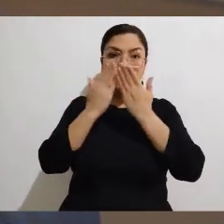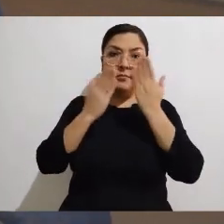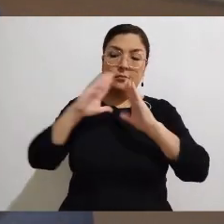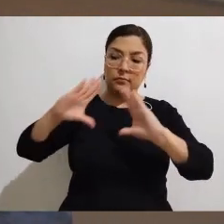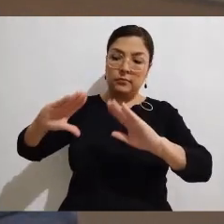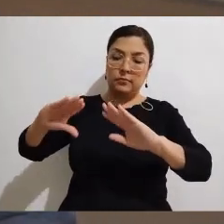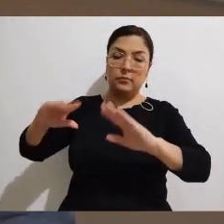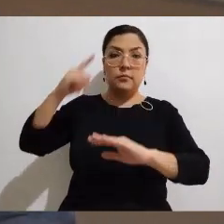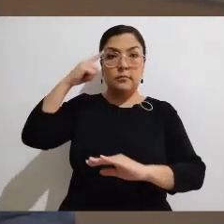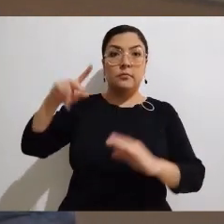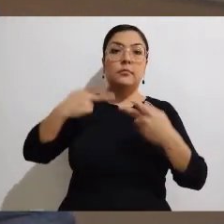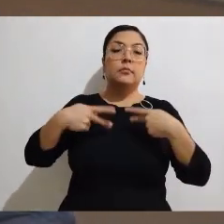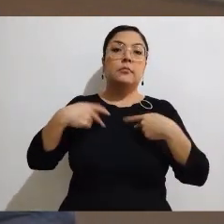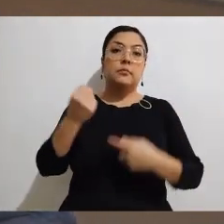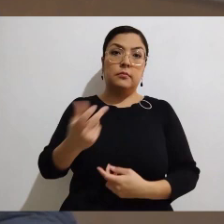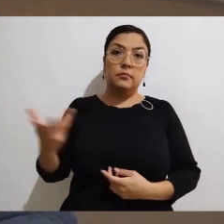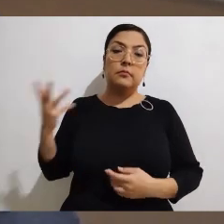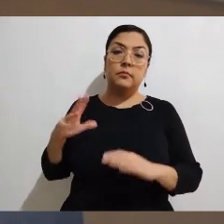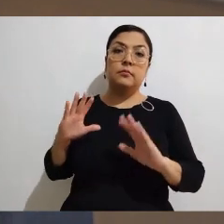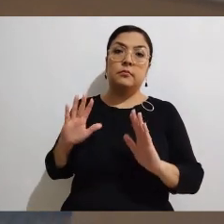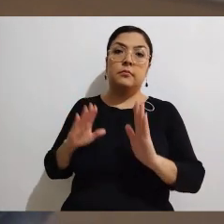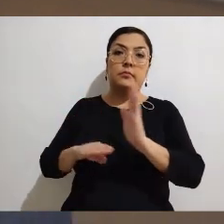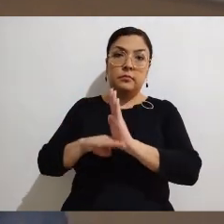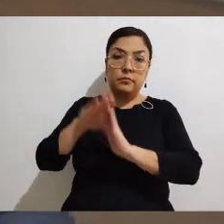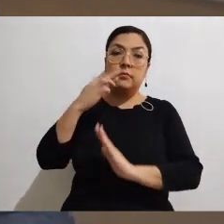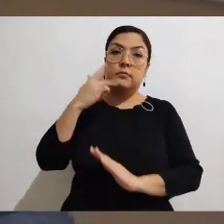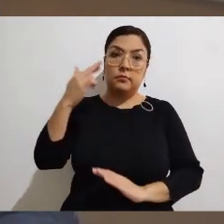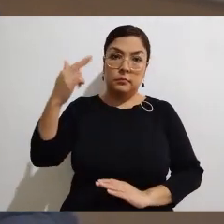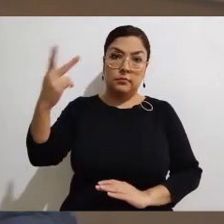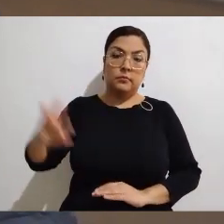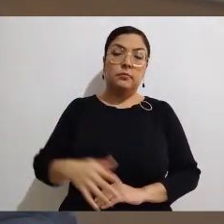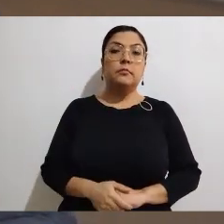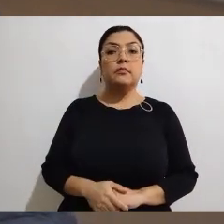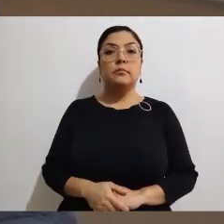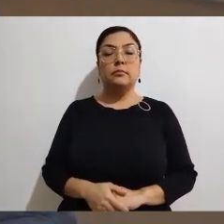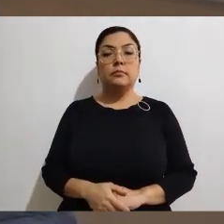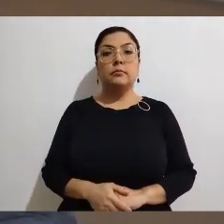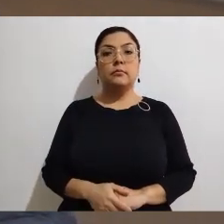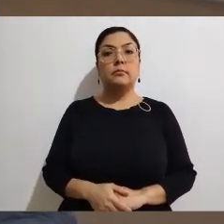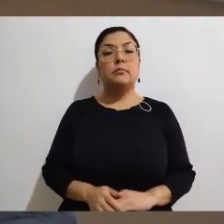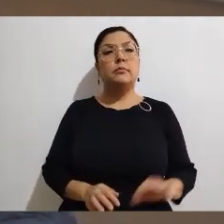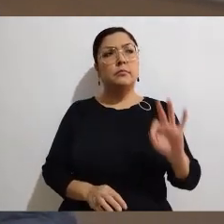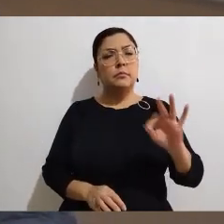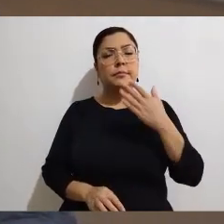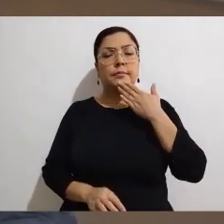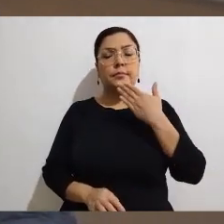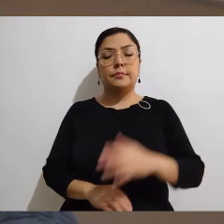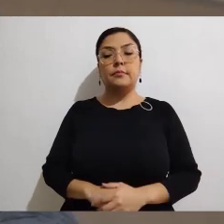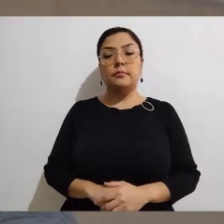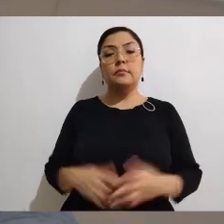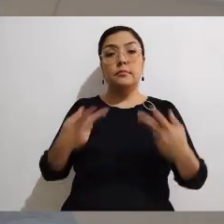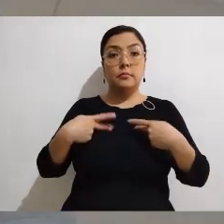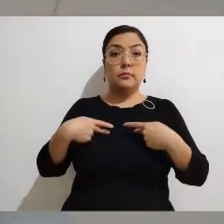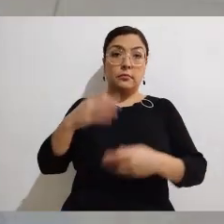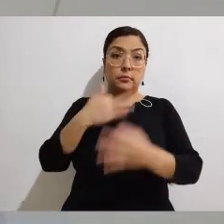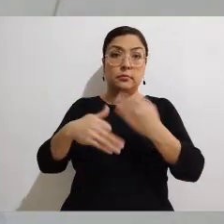integral del personal respecto a cómo van realizando sus tareas en el instituto. Muy bien, hay que recordarle siempre a la